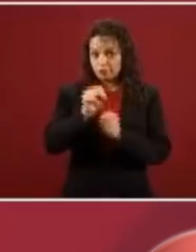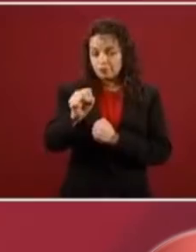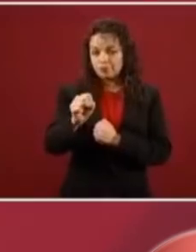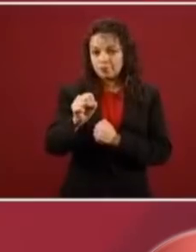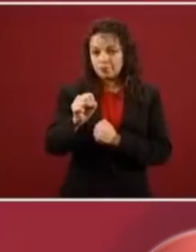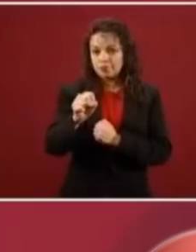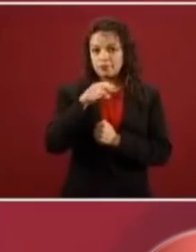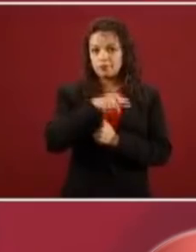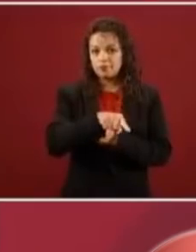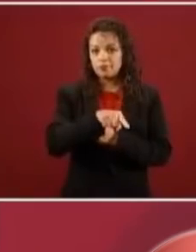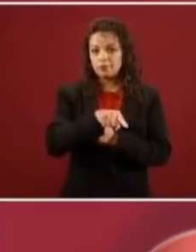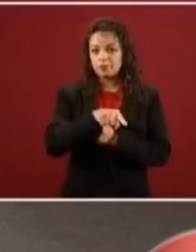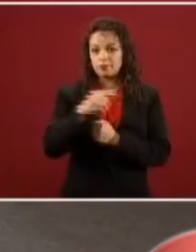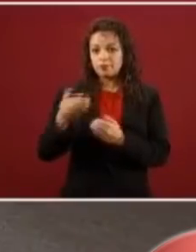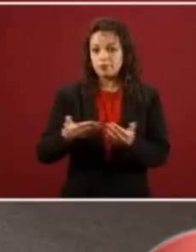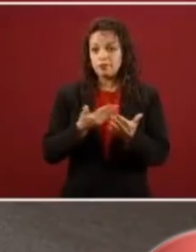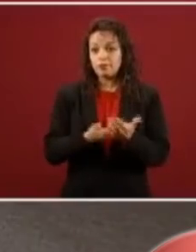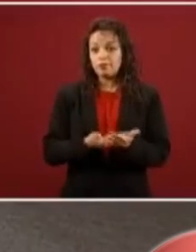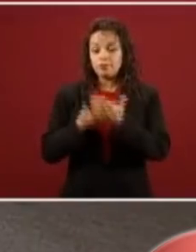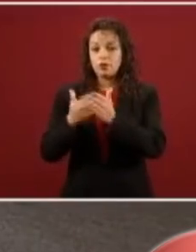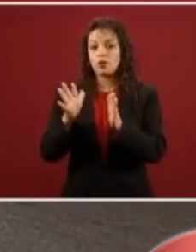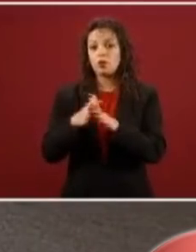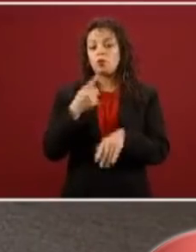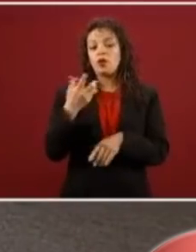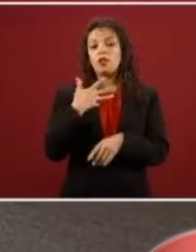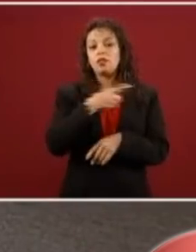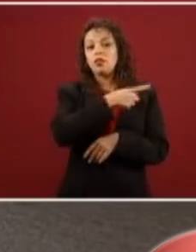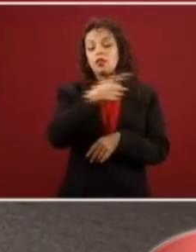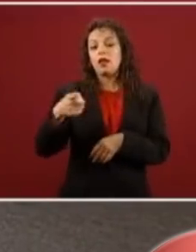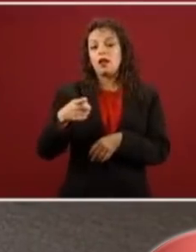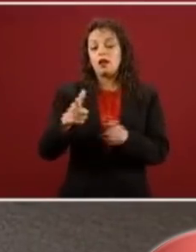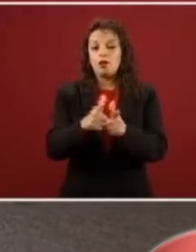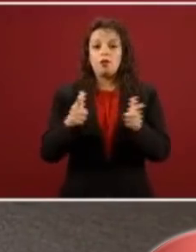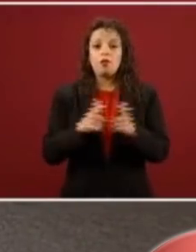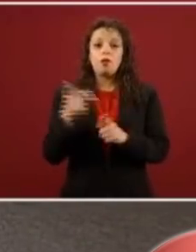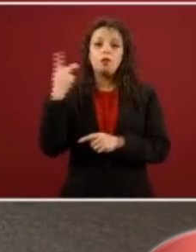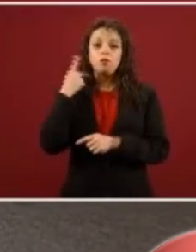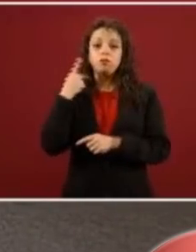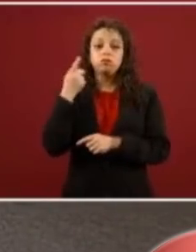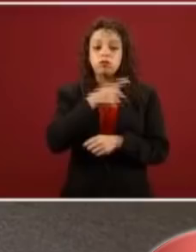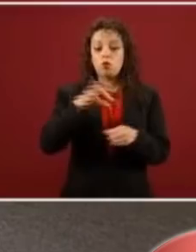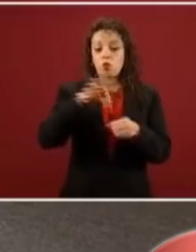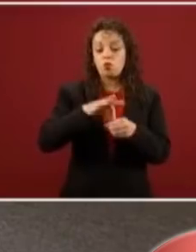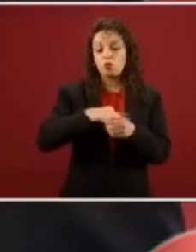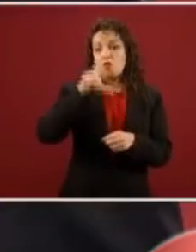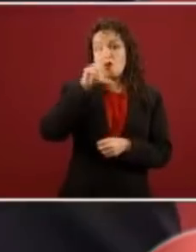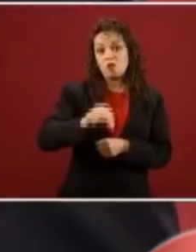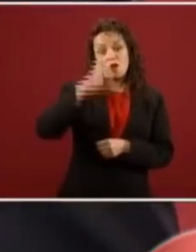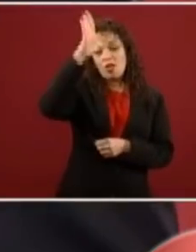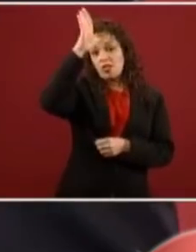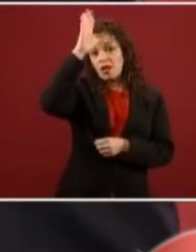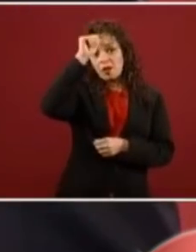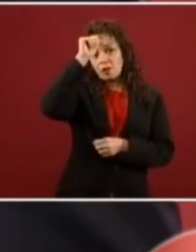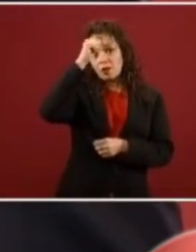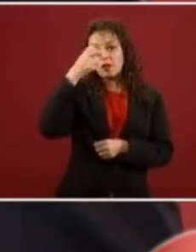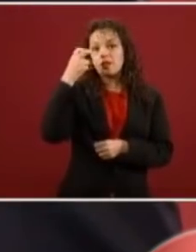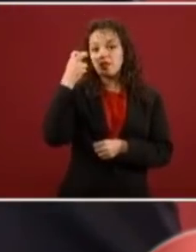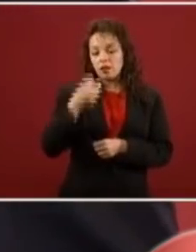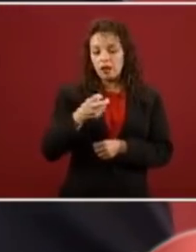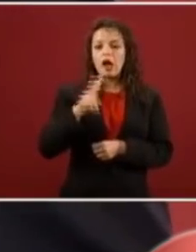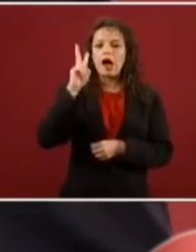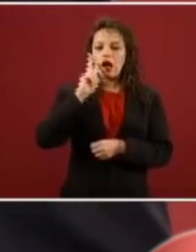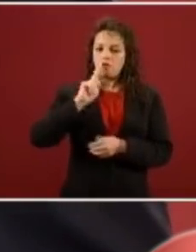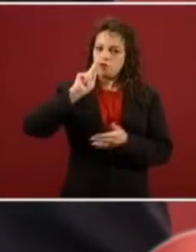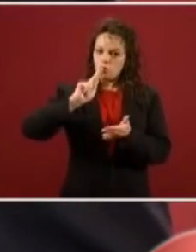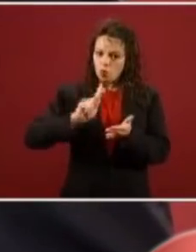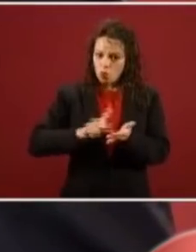porque hubieron partidos que votaron en contra. Pero eso hay que volverlo a